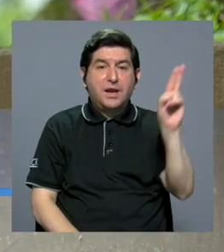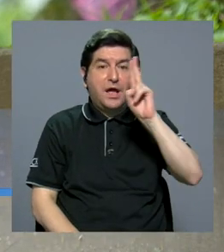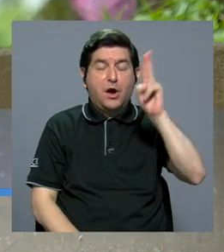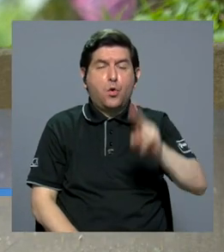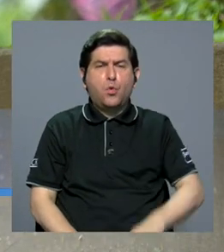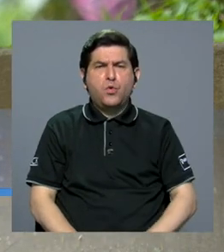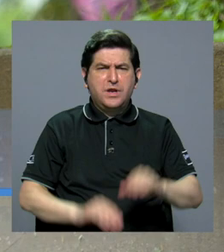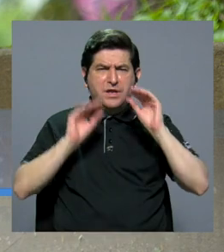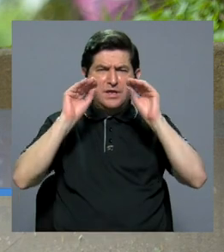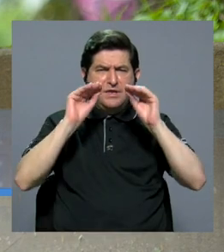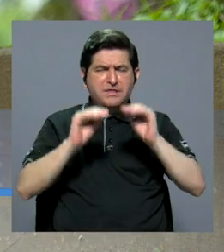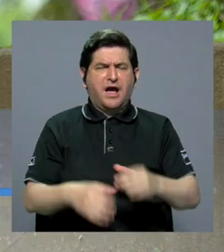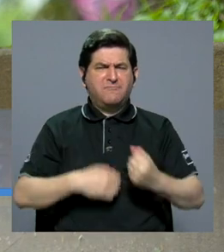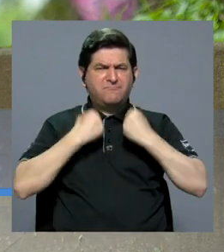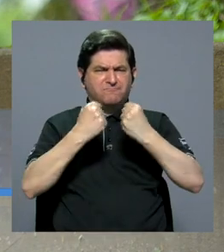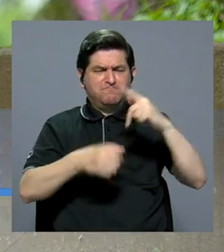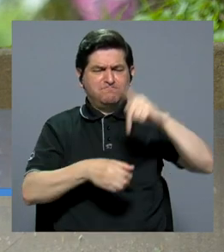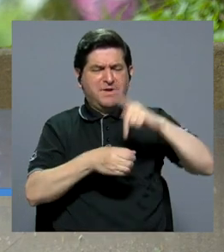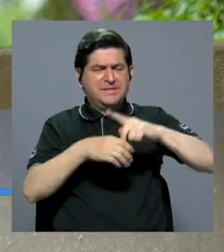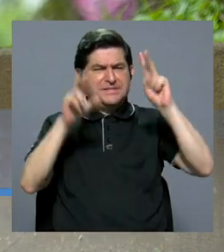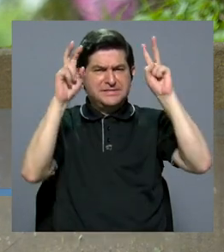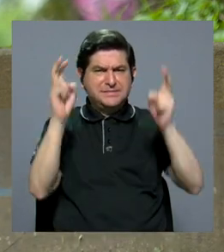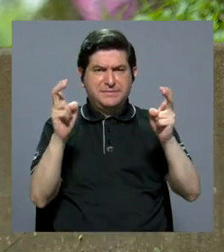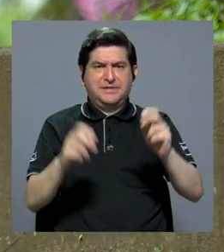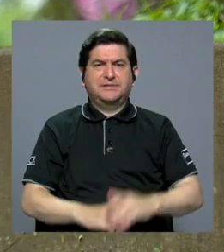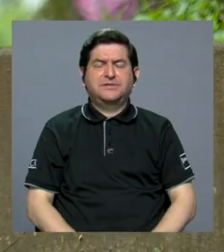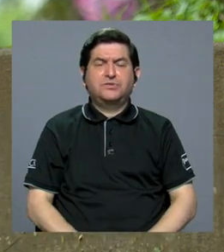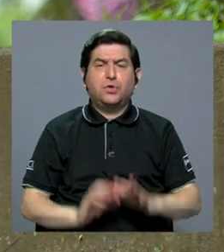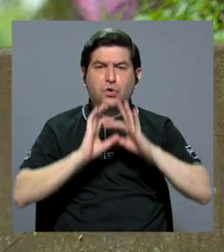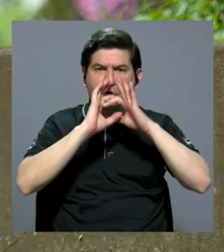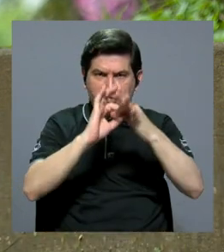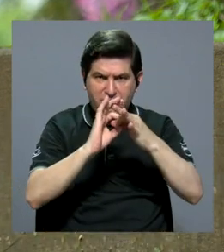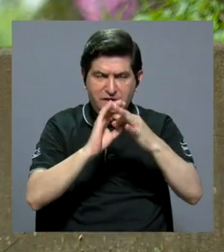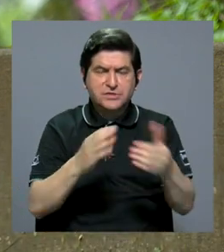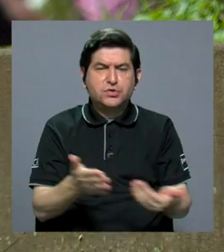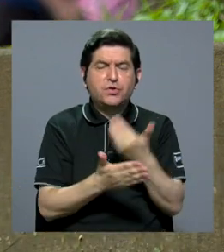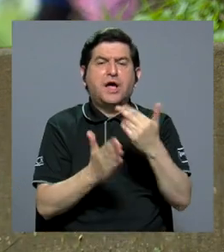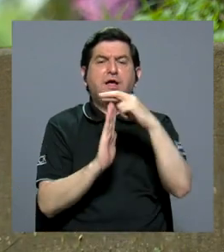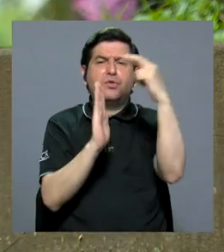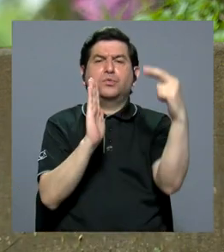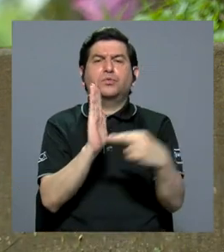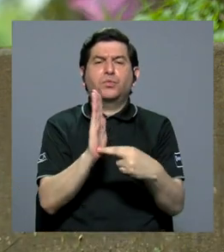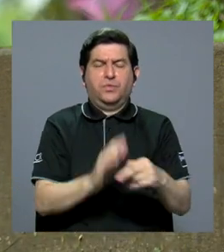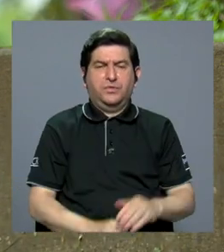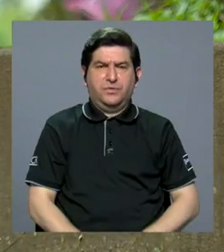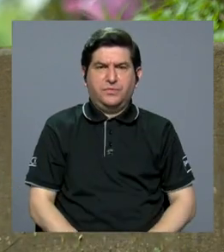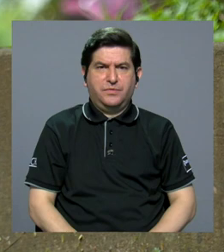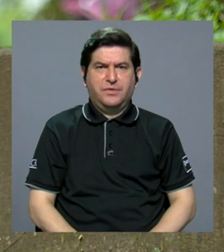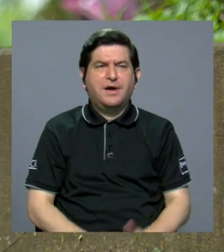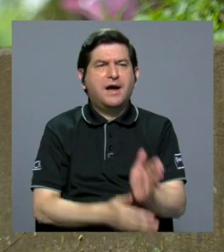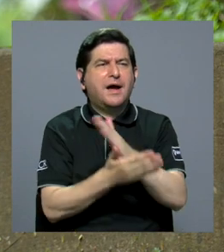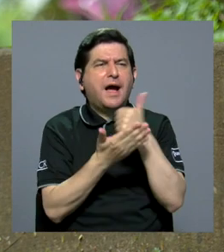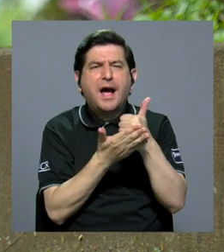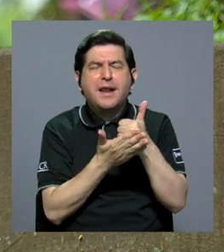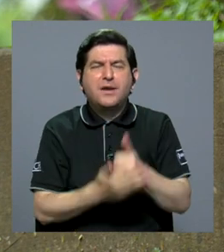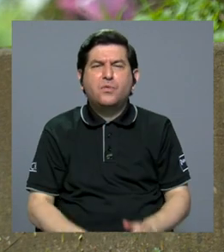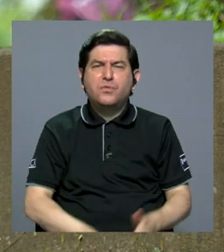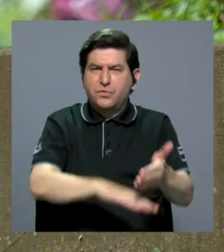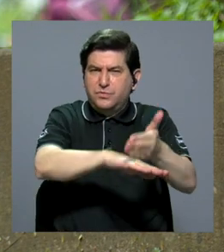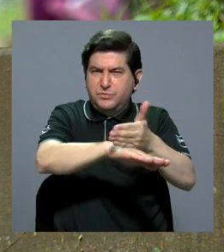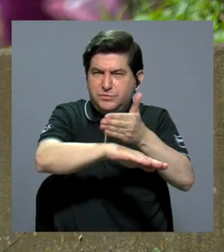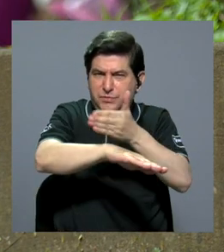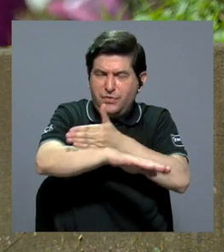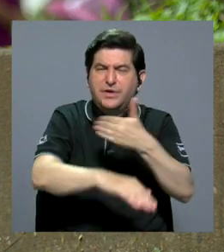unidad académica muy fuerte, partícipe en este tema. En relación con este nuevo reglamento, ¿cuáles son algunas de